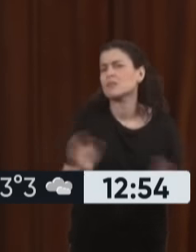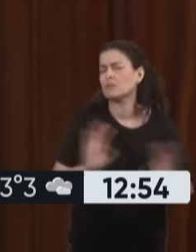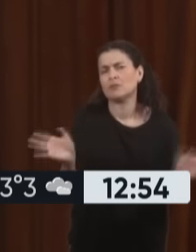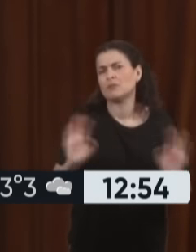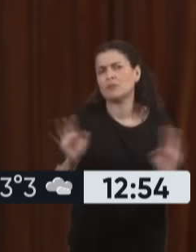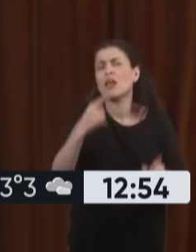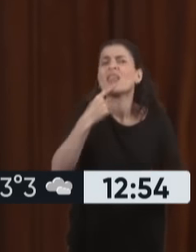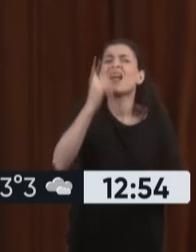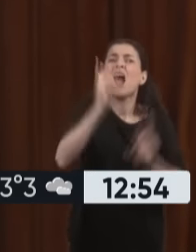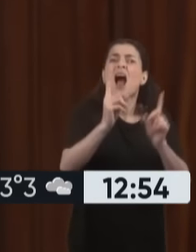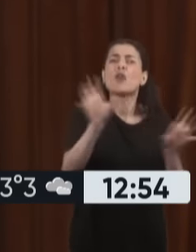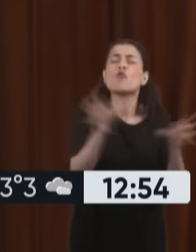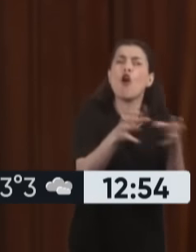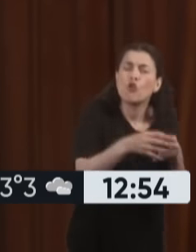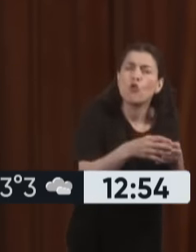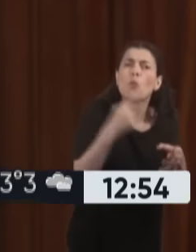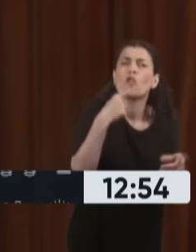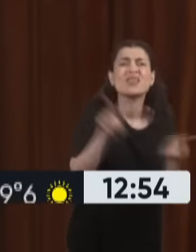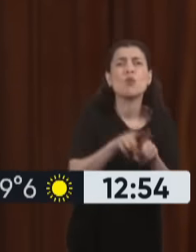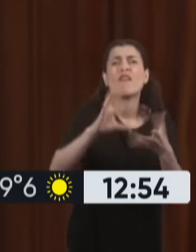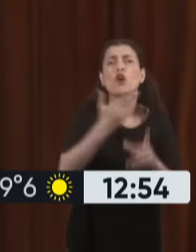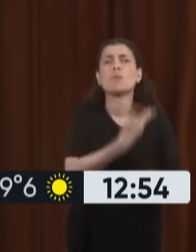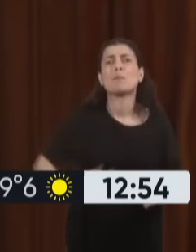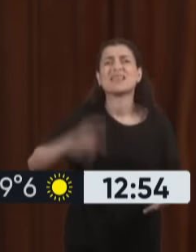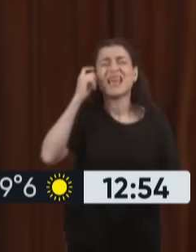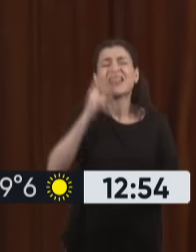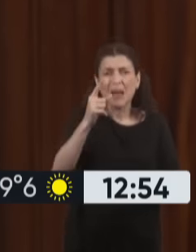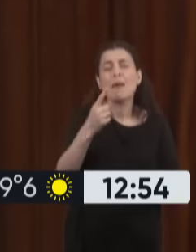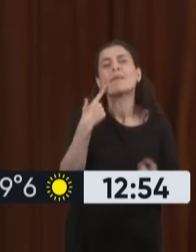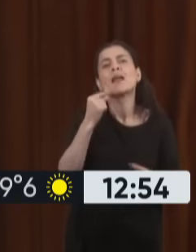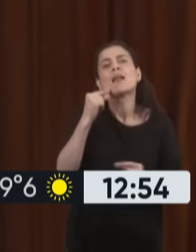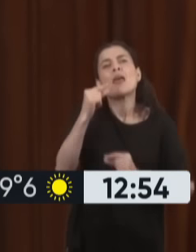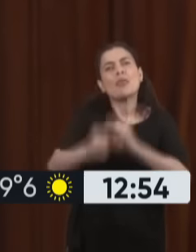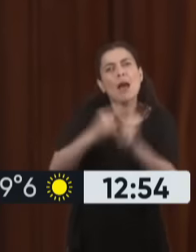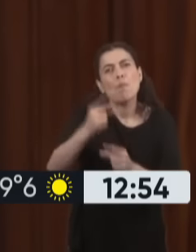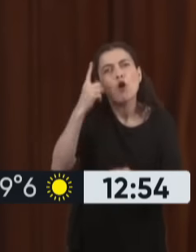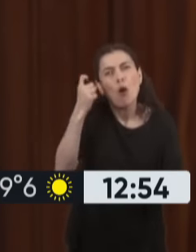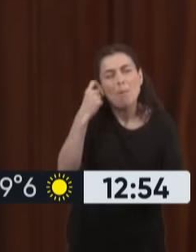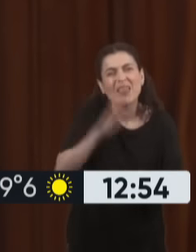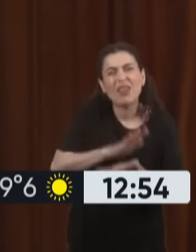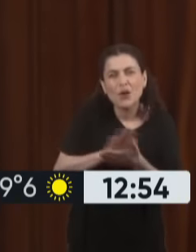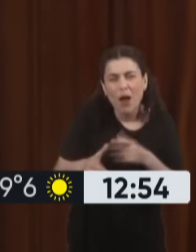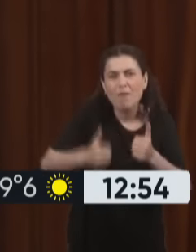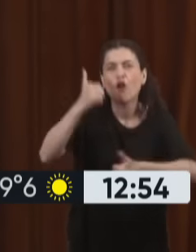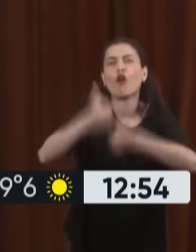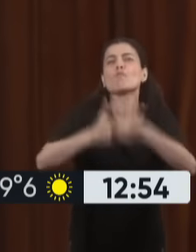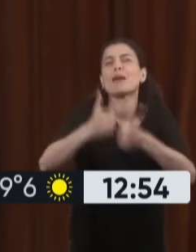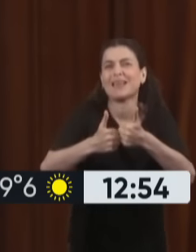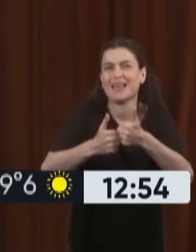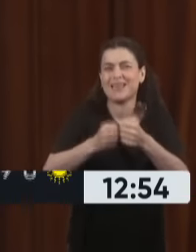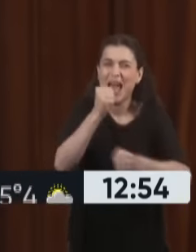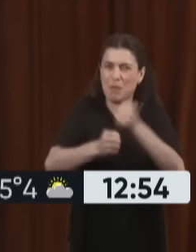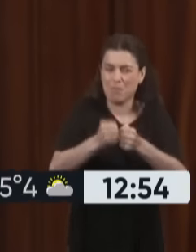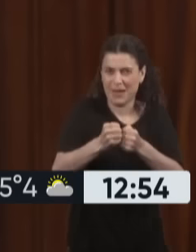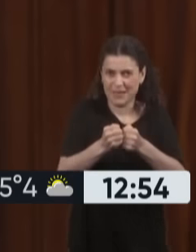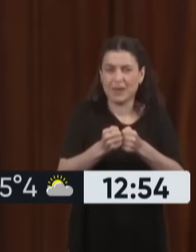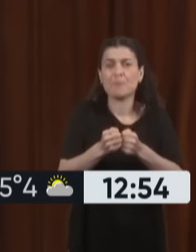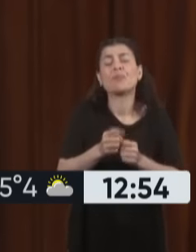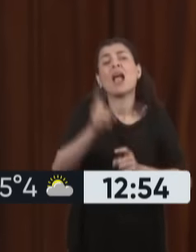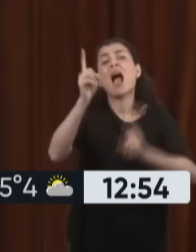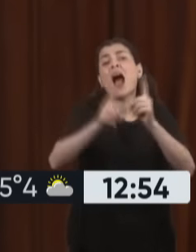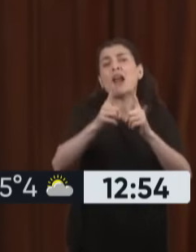va a implicar, como decía el presidente Menem, aprender a andar en bicicleta sin rueditas. La mayoría seguramente va a hacer